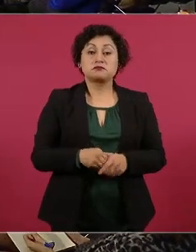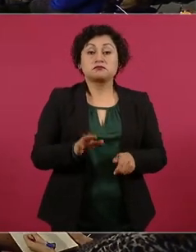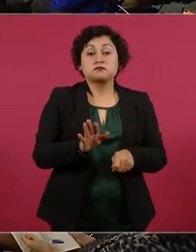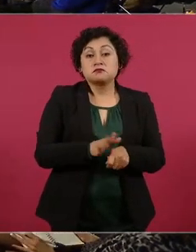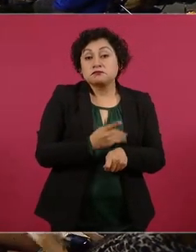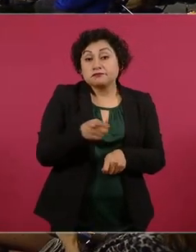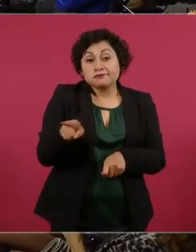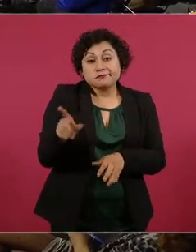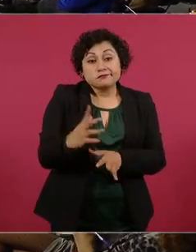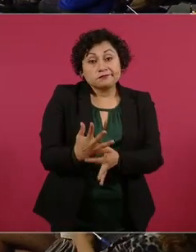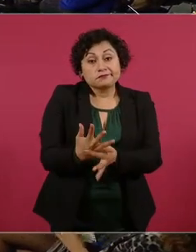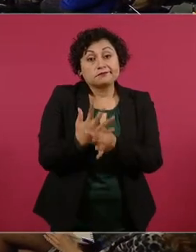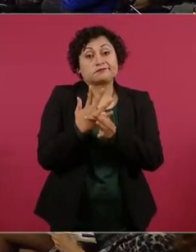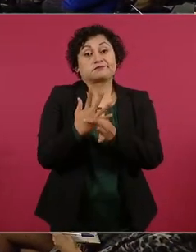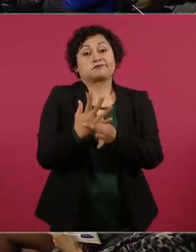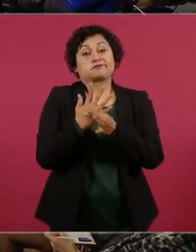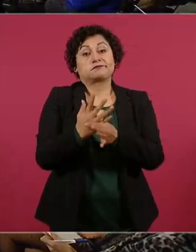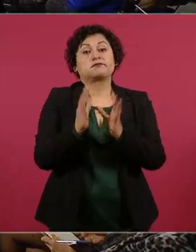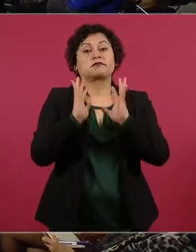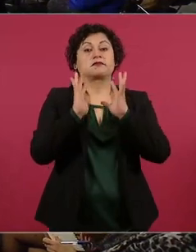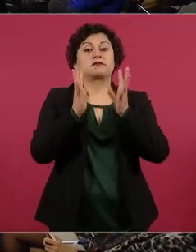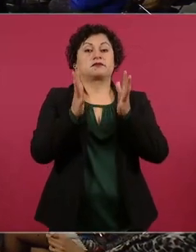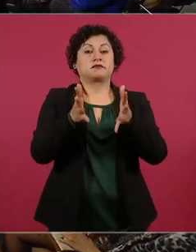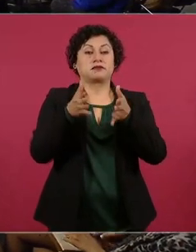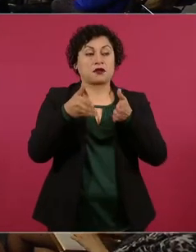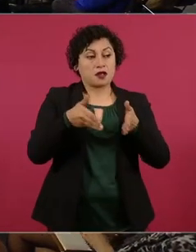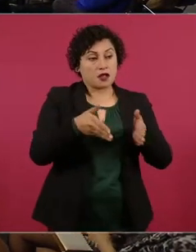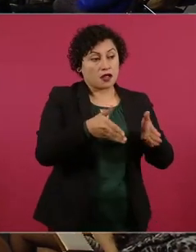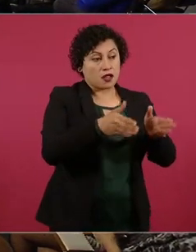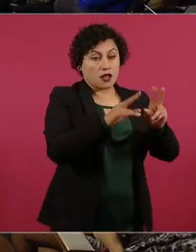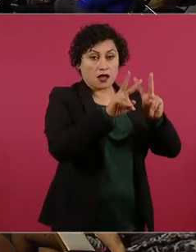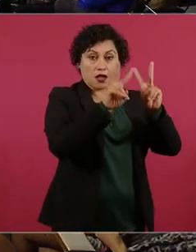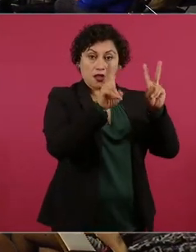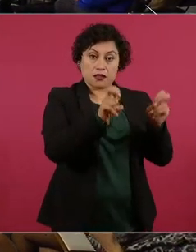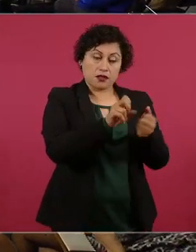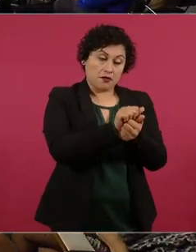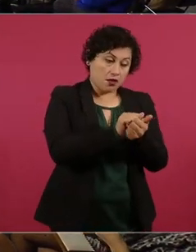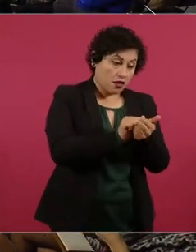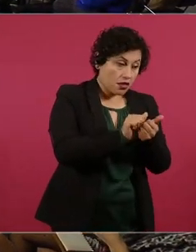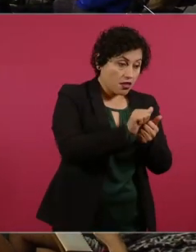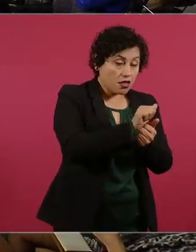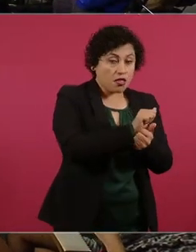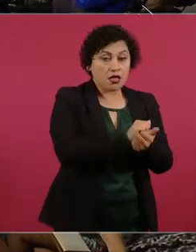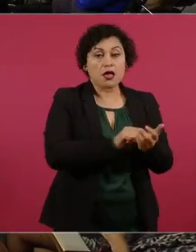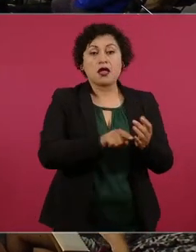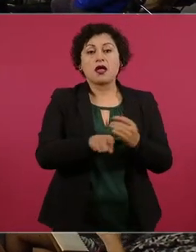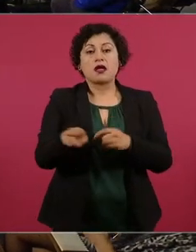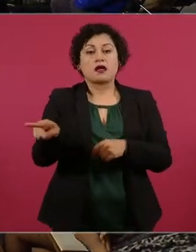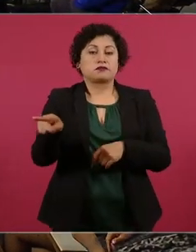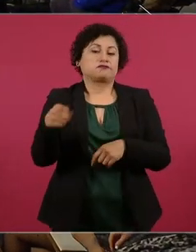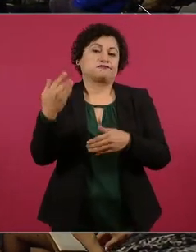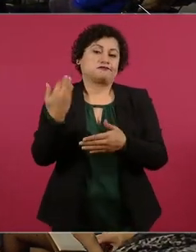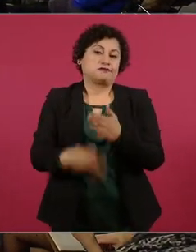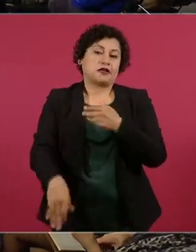ha extendido mucha la refinación y que no está haciendo negocio. Y porque